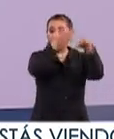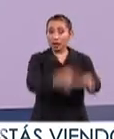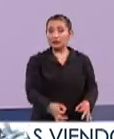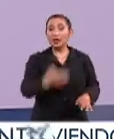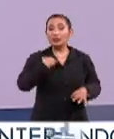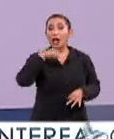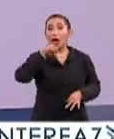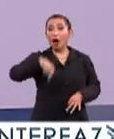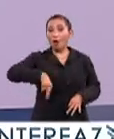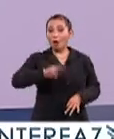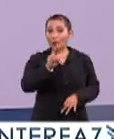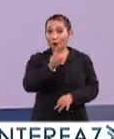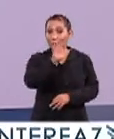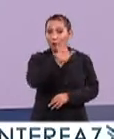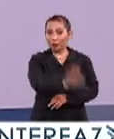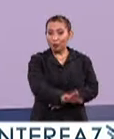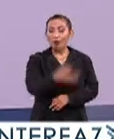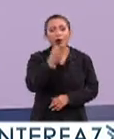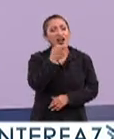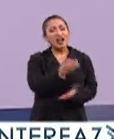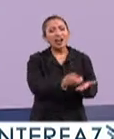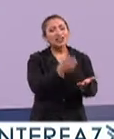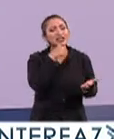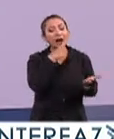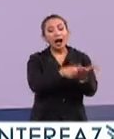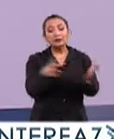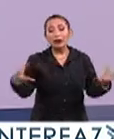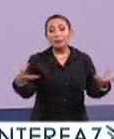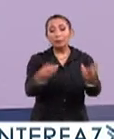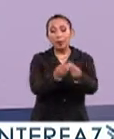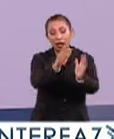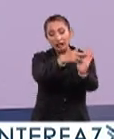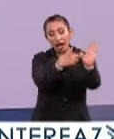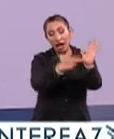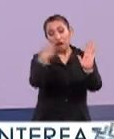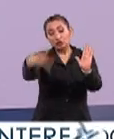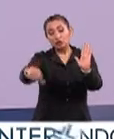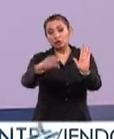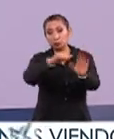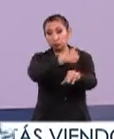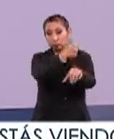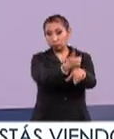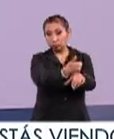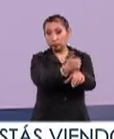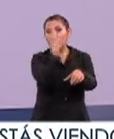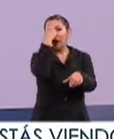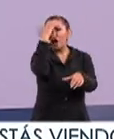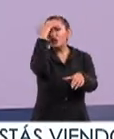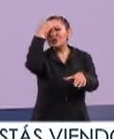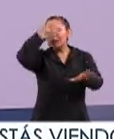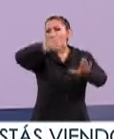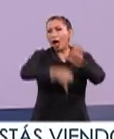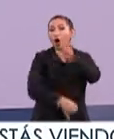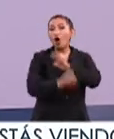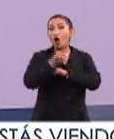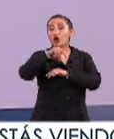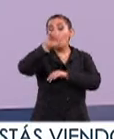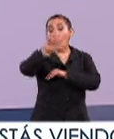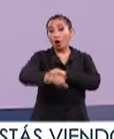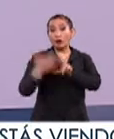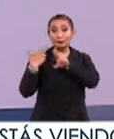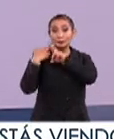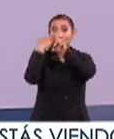que de la Organización de las Naciones Unidas, el cual conforma las bases de su constitución. Y para conocer más de la ONU, hoy